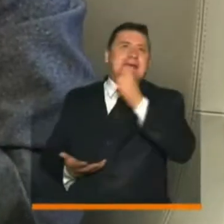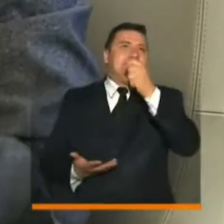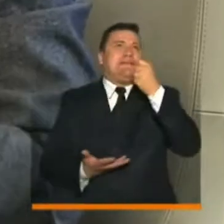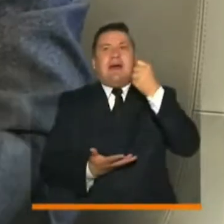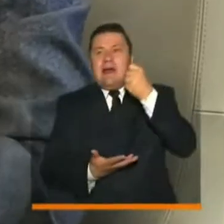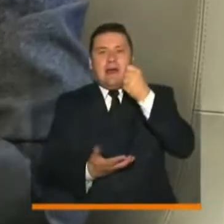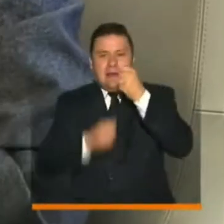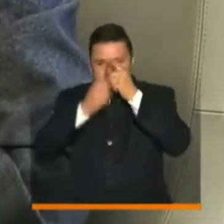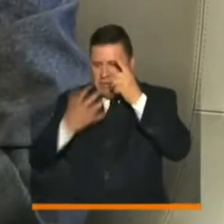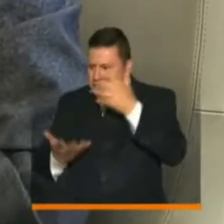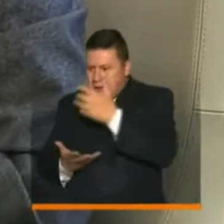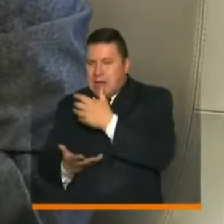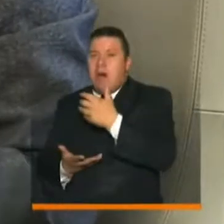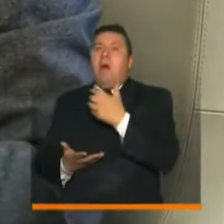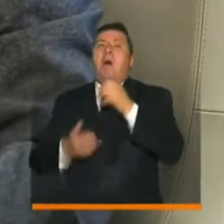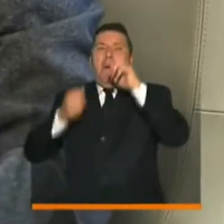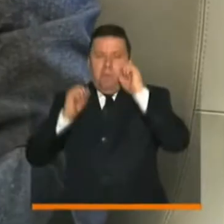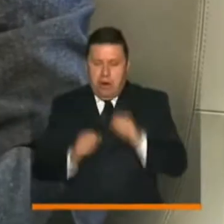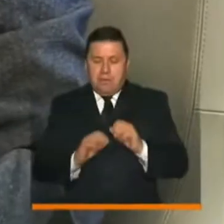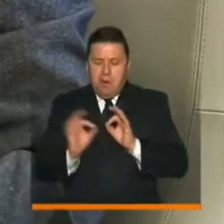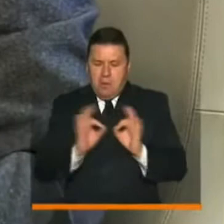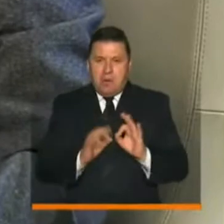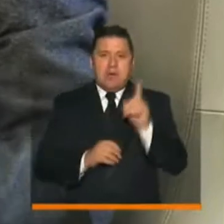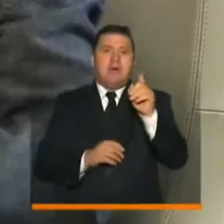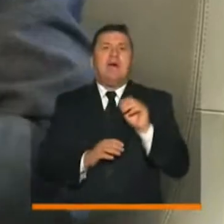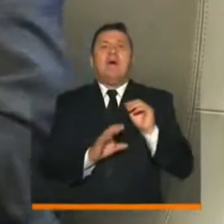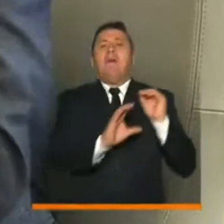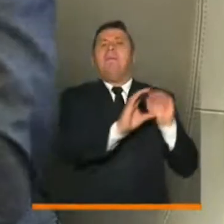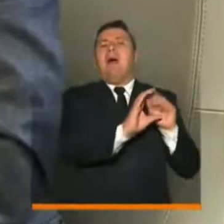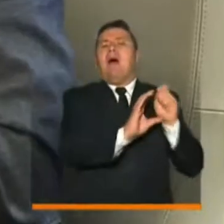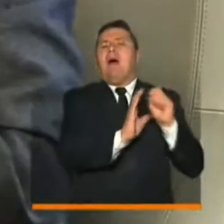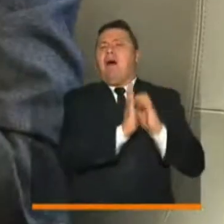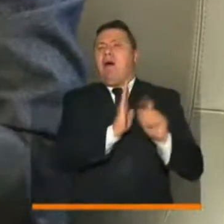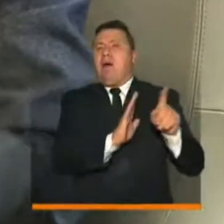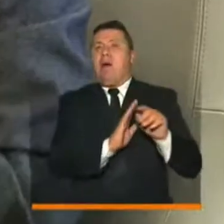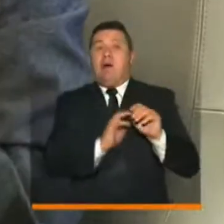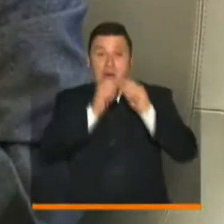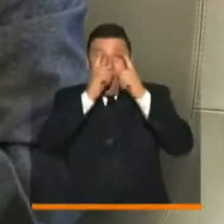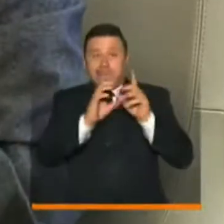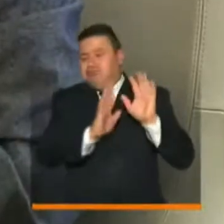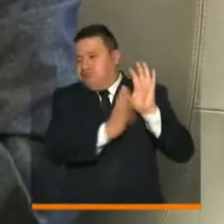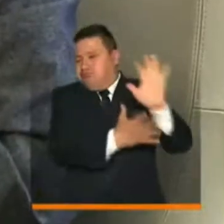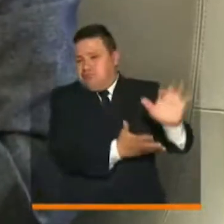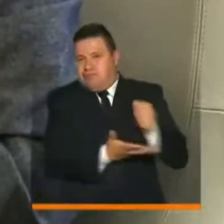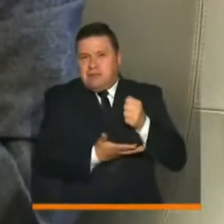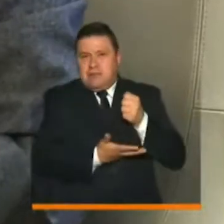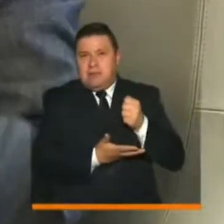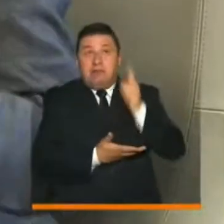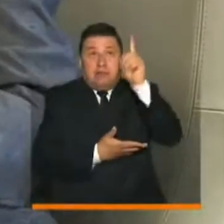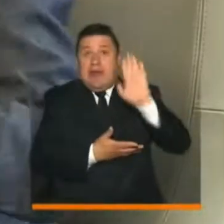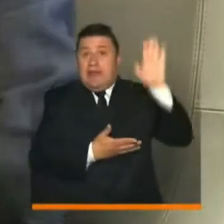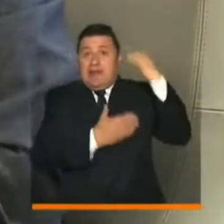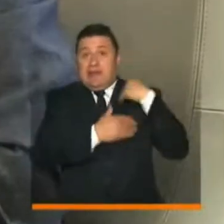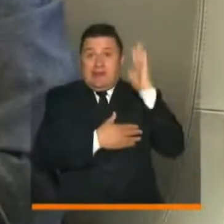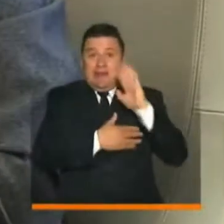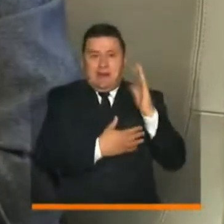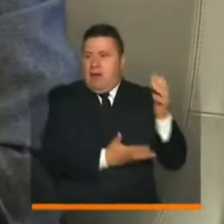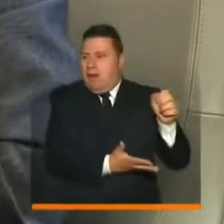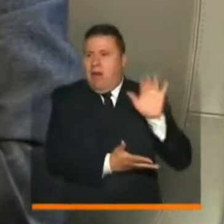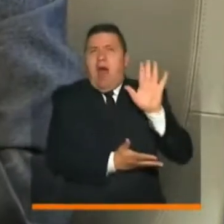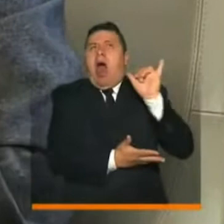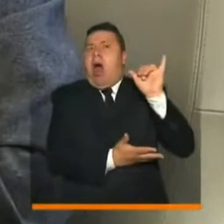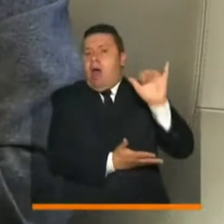recursos, también les dimos posibilidades, les dijimos desahorren. Eso es un gasto que está haciendo la nación. Está sacando un ahorro y está gastándolo en este